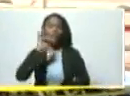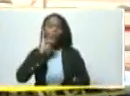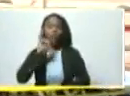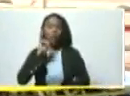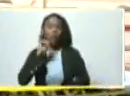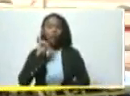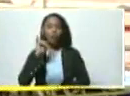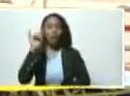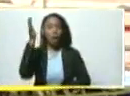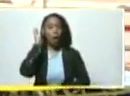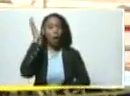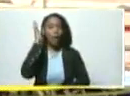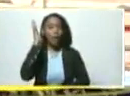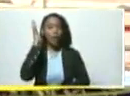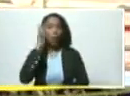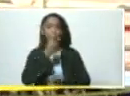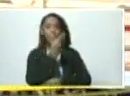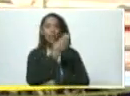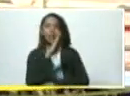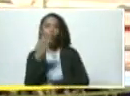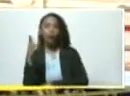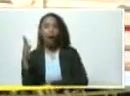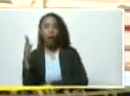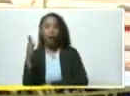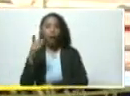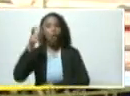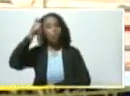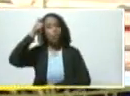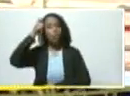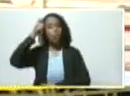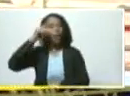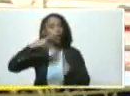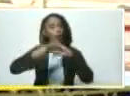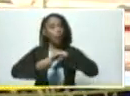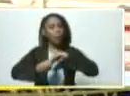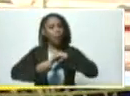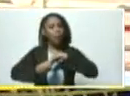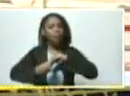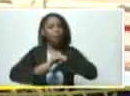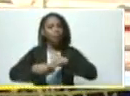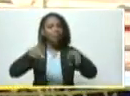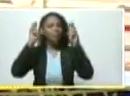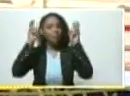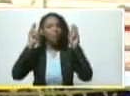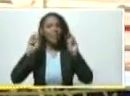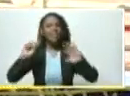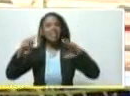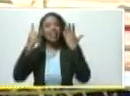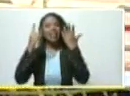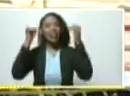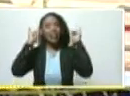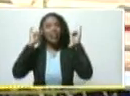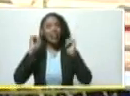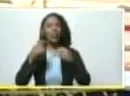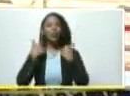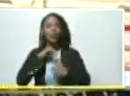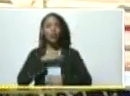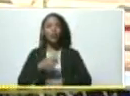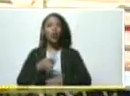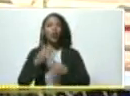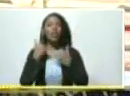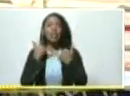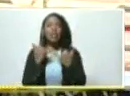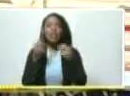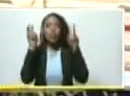del Congreso Bicentenario de los CLAT con motivo del sexto aniversario que acabamos de cumplir. Y